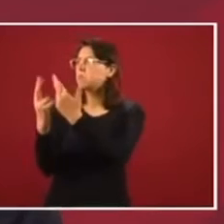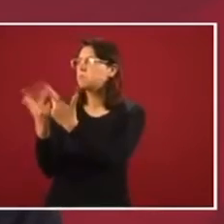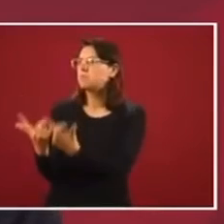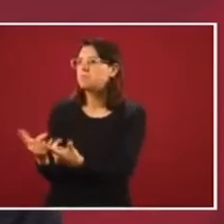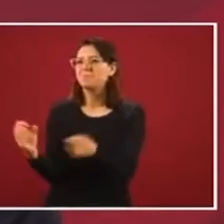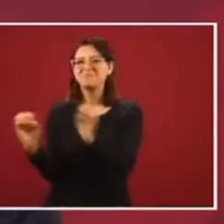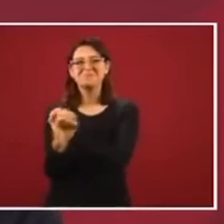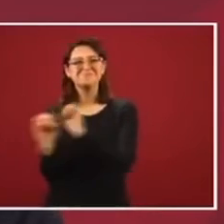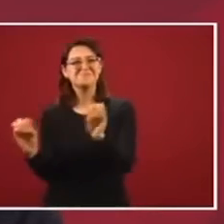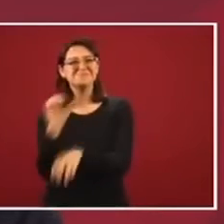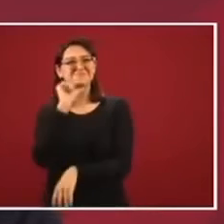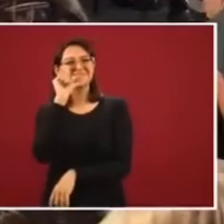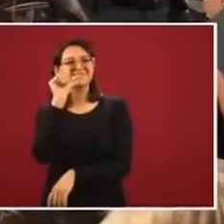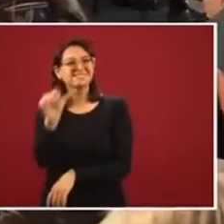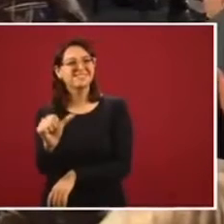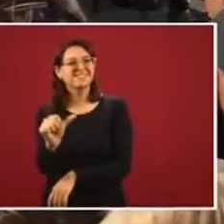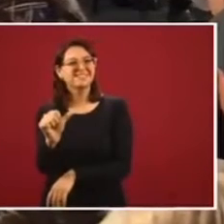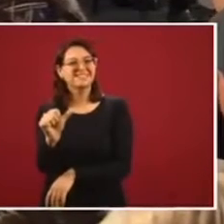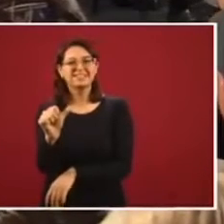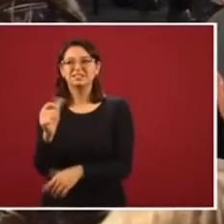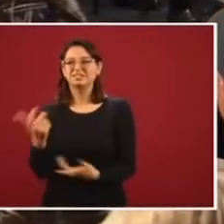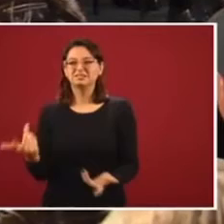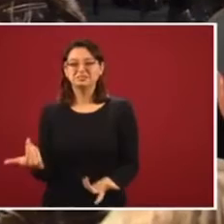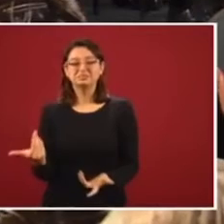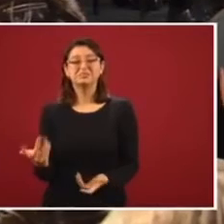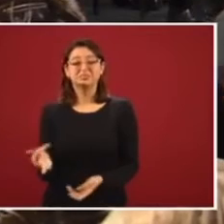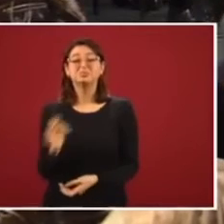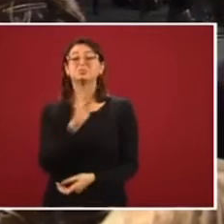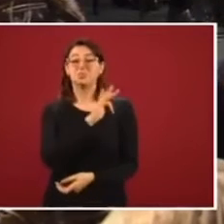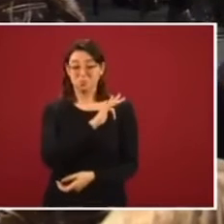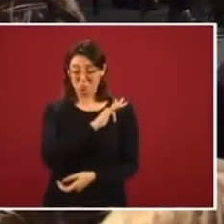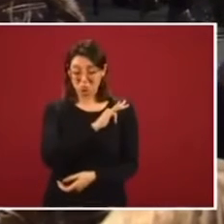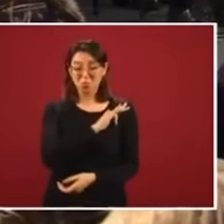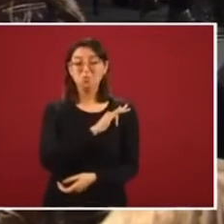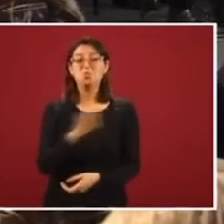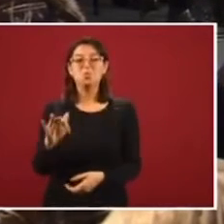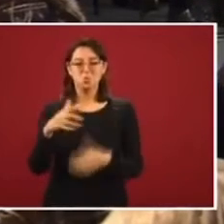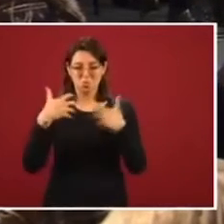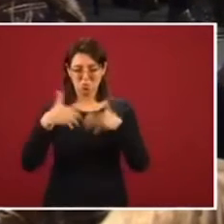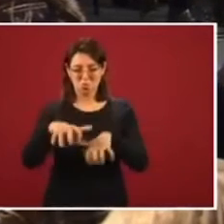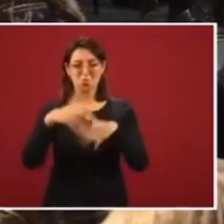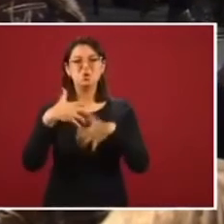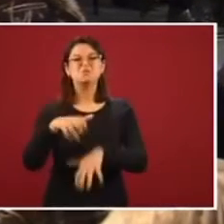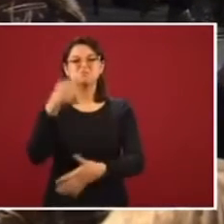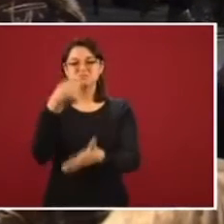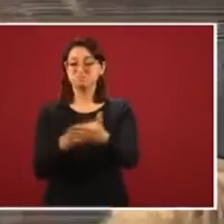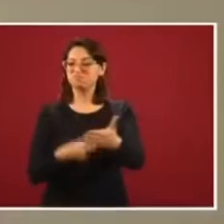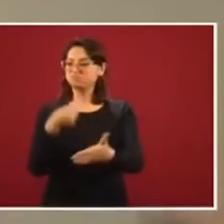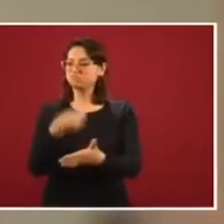O sea, es posible protestar sin violencia.